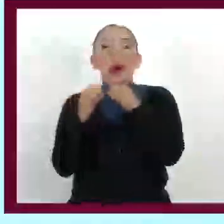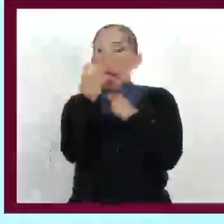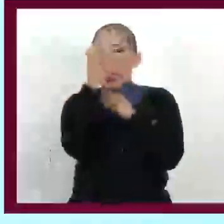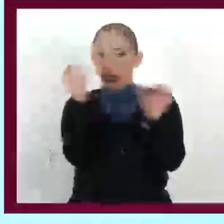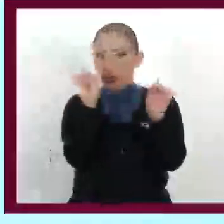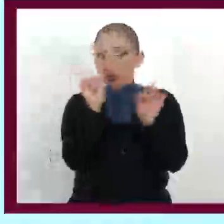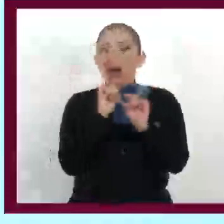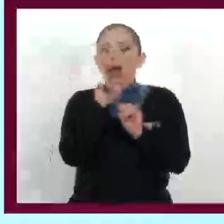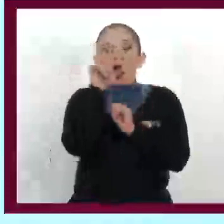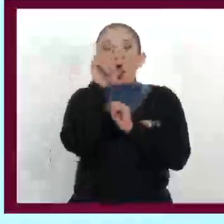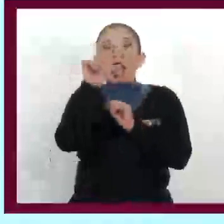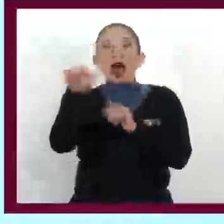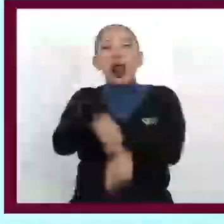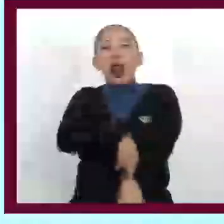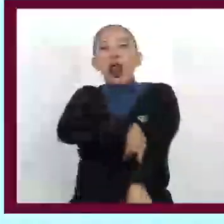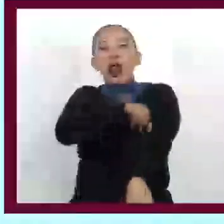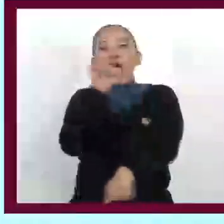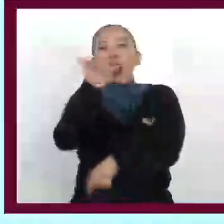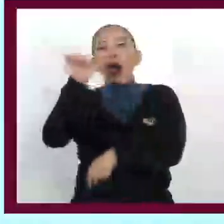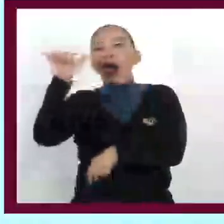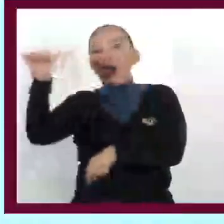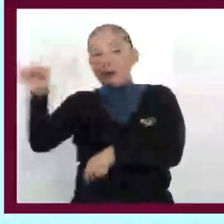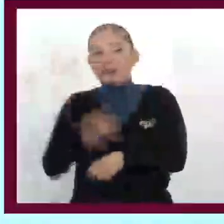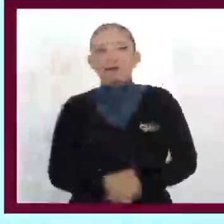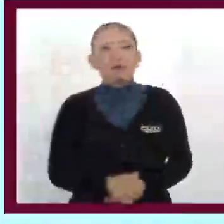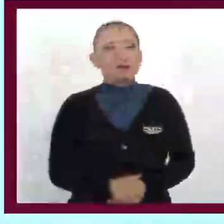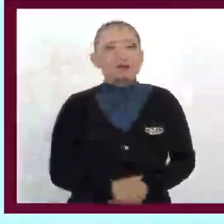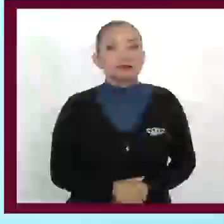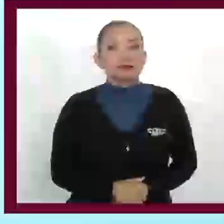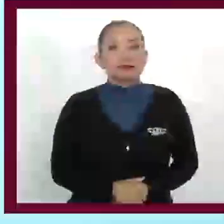sin gritarlo, solo manteniendo largo el sonido.